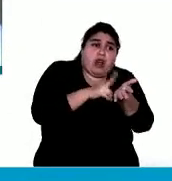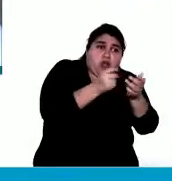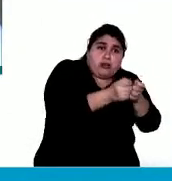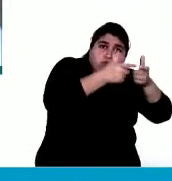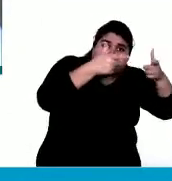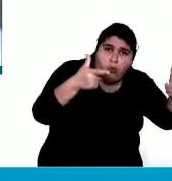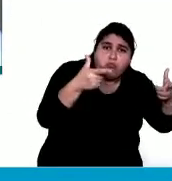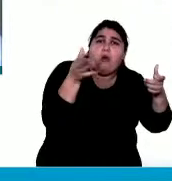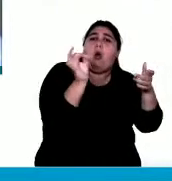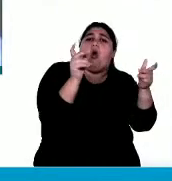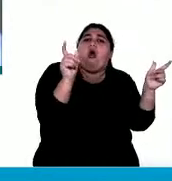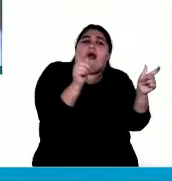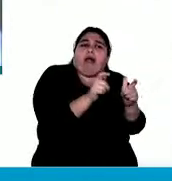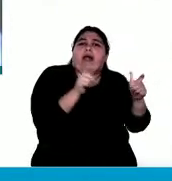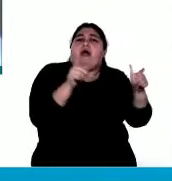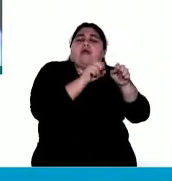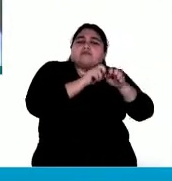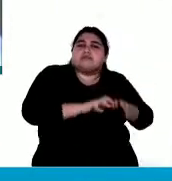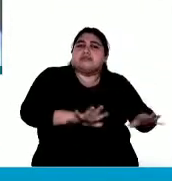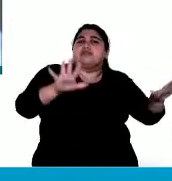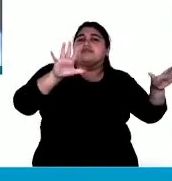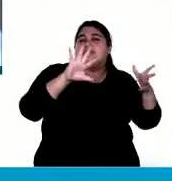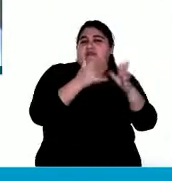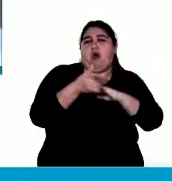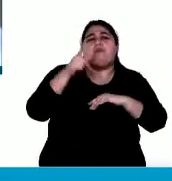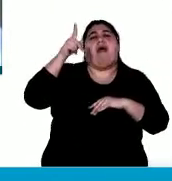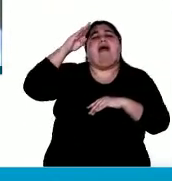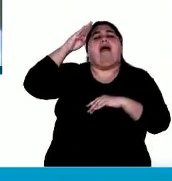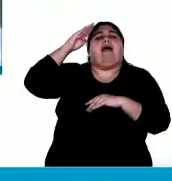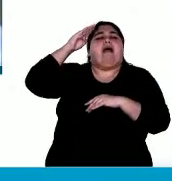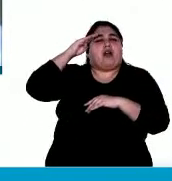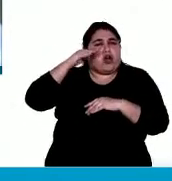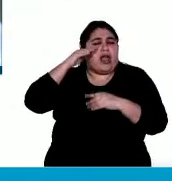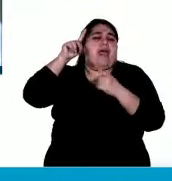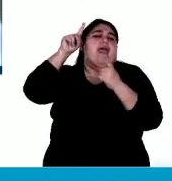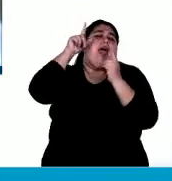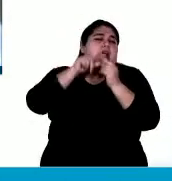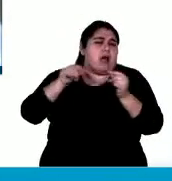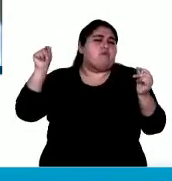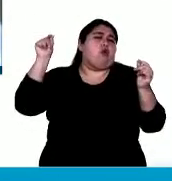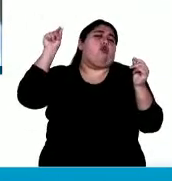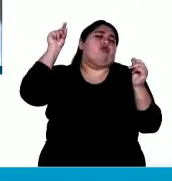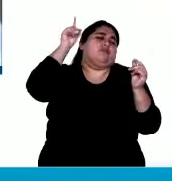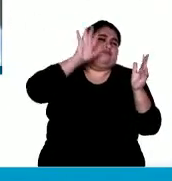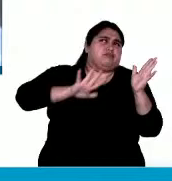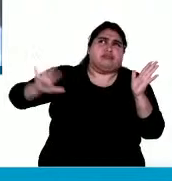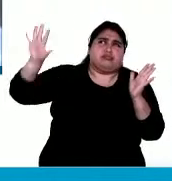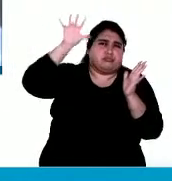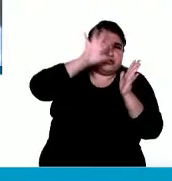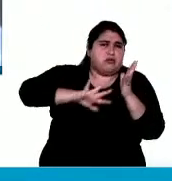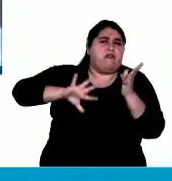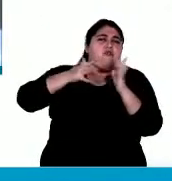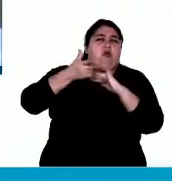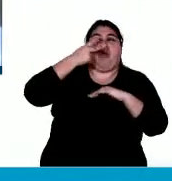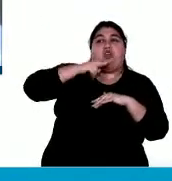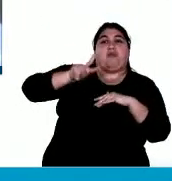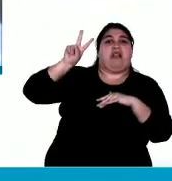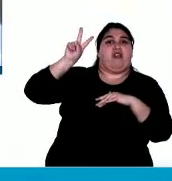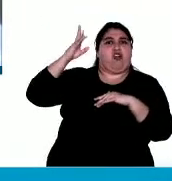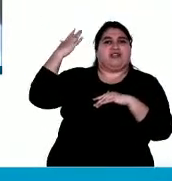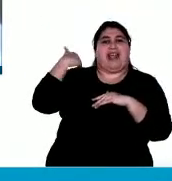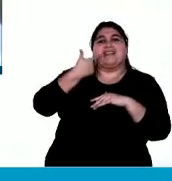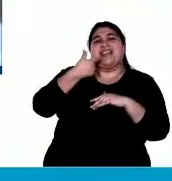lo ha hecho Corea del Sur, Japón, China, cuando les tocó combatir la pandemia del 2002 del SARS o